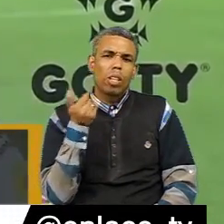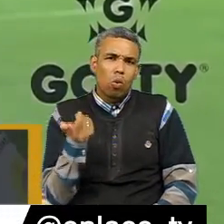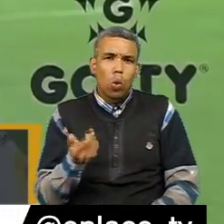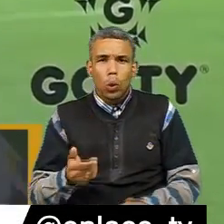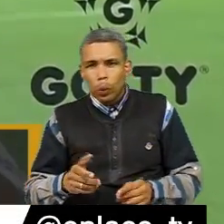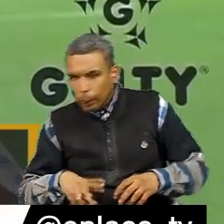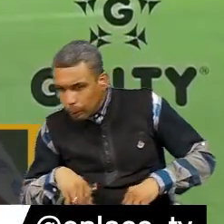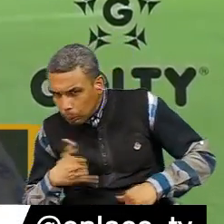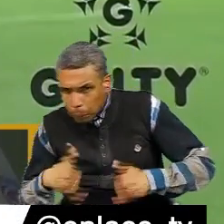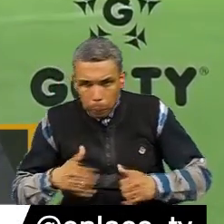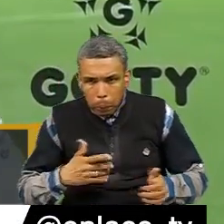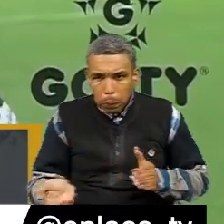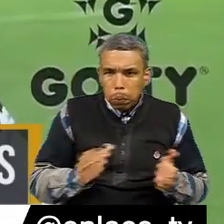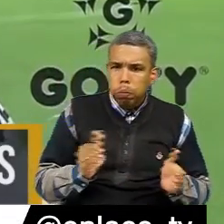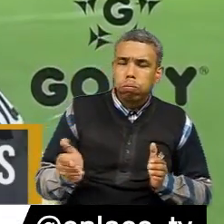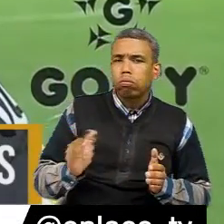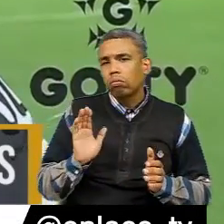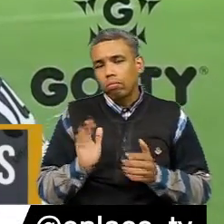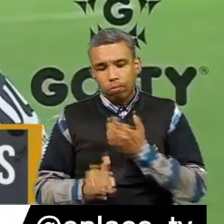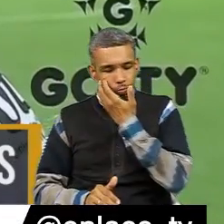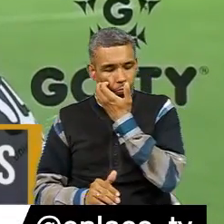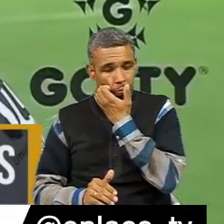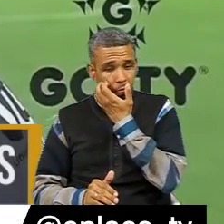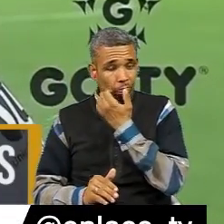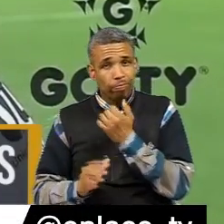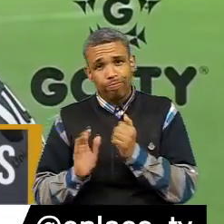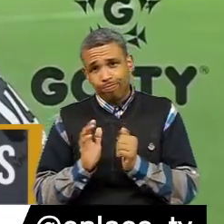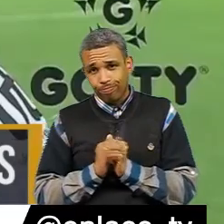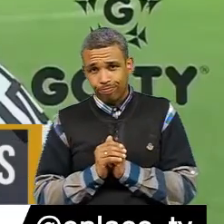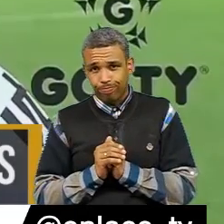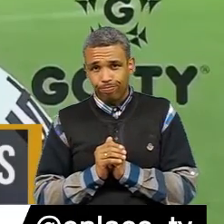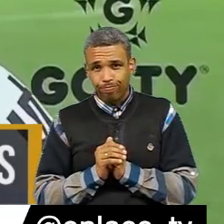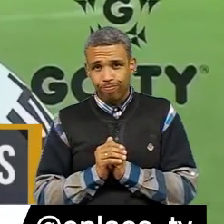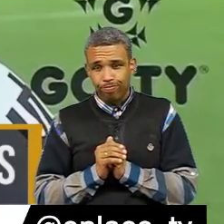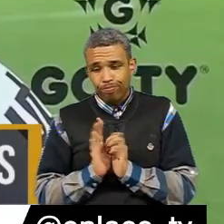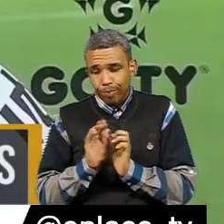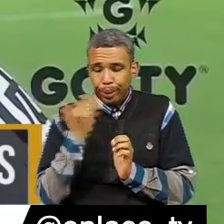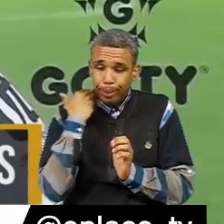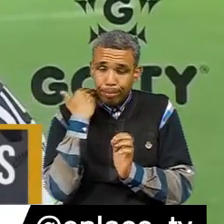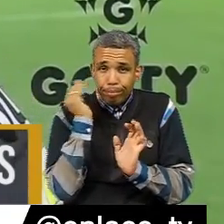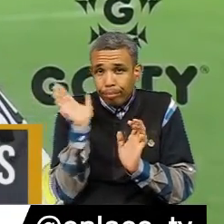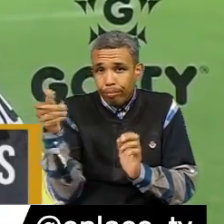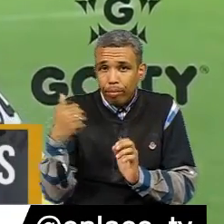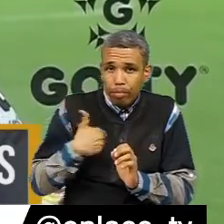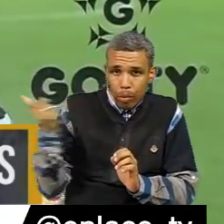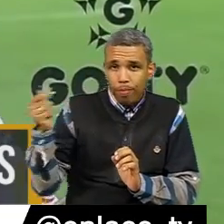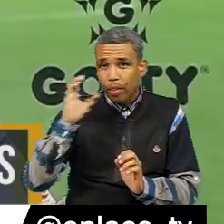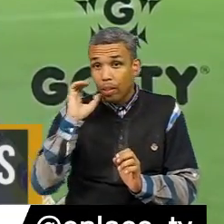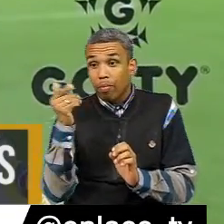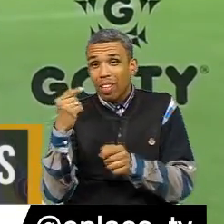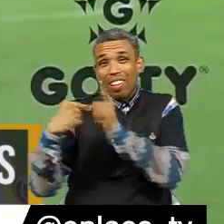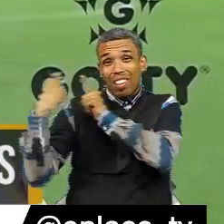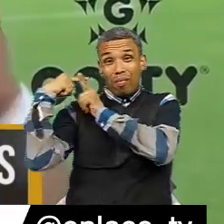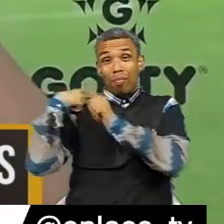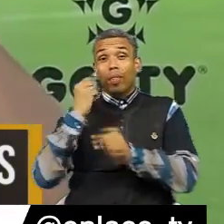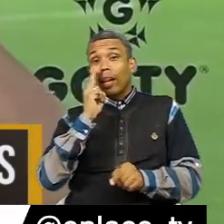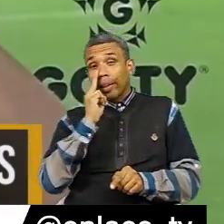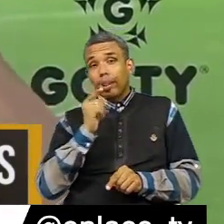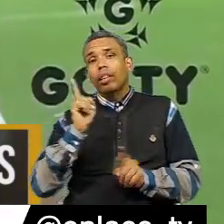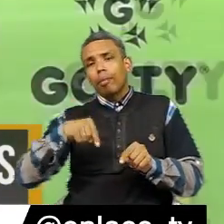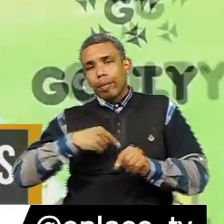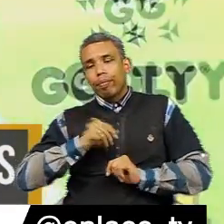desde contra Nacional venimos cometiendo errores muy inocentes y creo que volvimos a cometer un error y nos cobran. Y lastimosamente